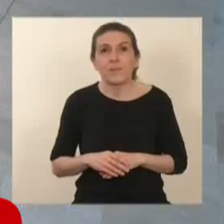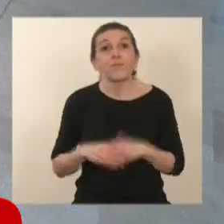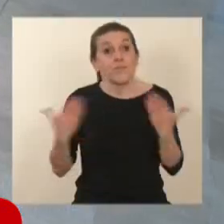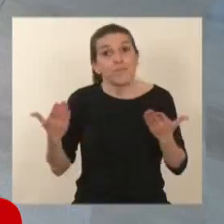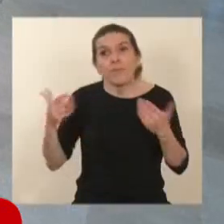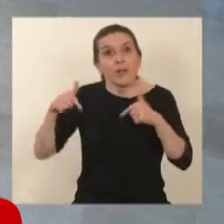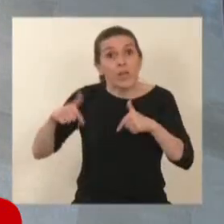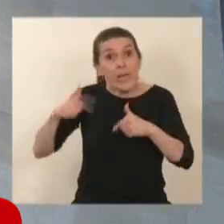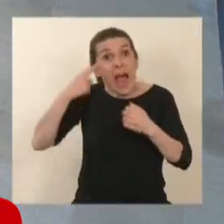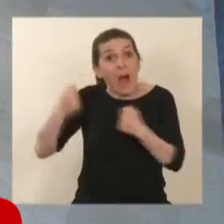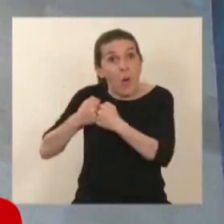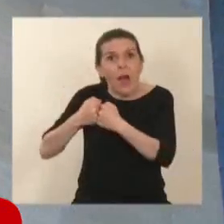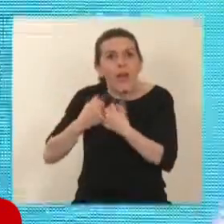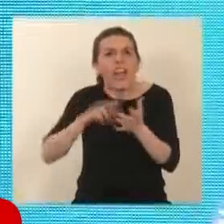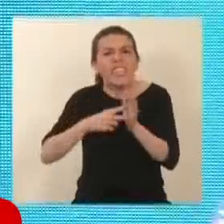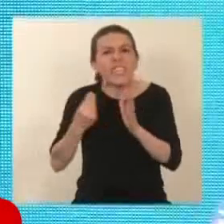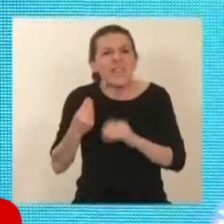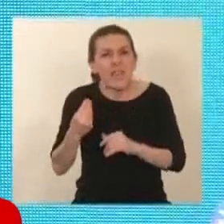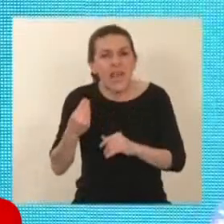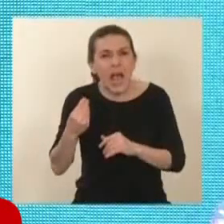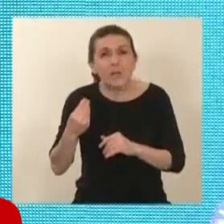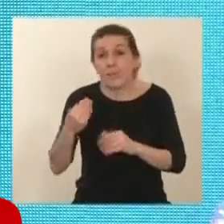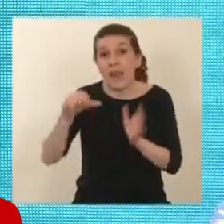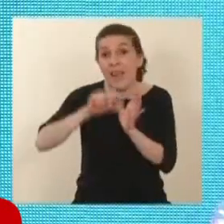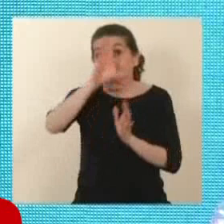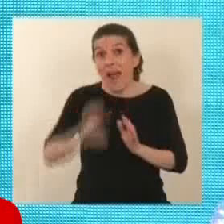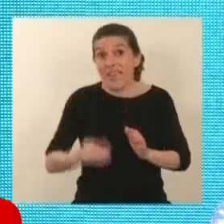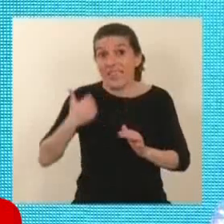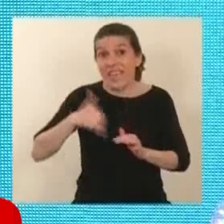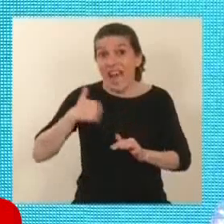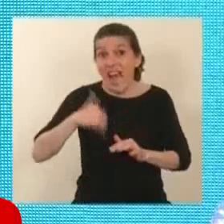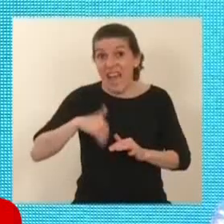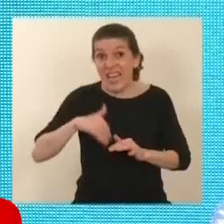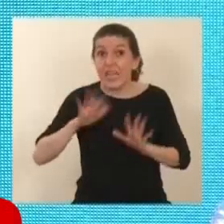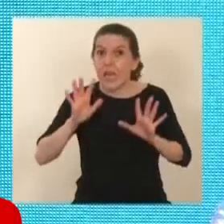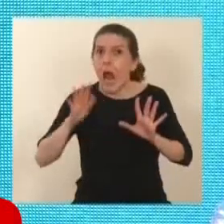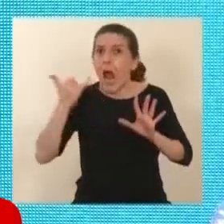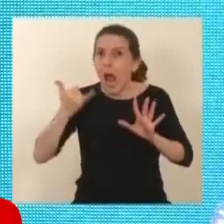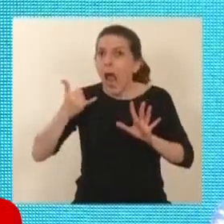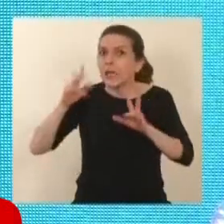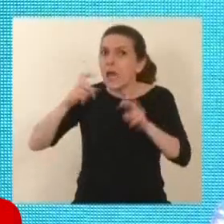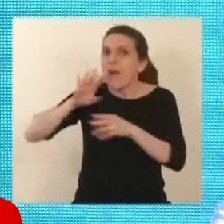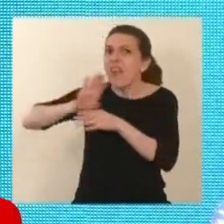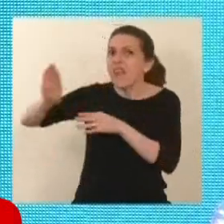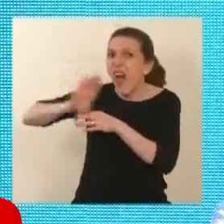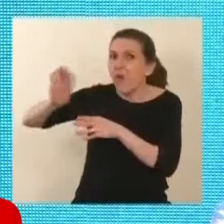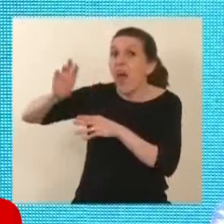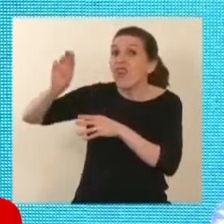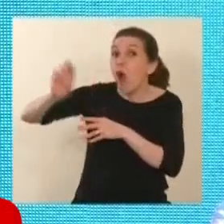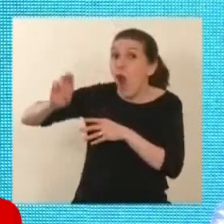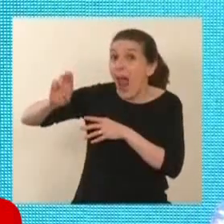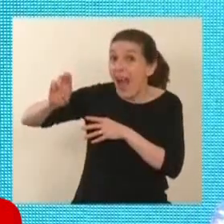Lo que esto implica en términos concretos es que el país, dado que el tratamiento a la deuda en dólares bajo ley